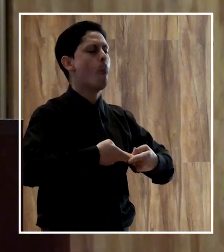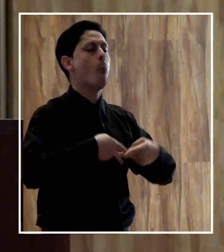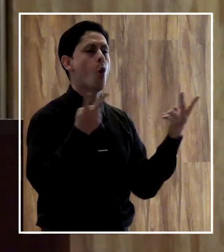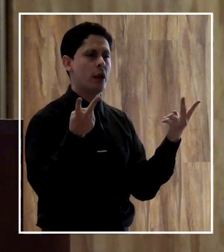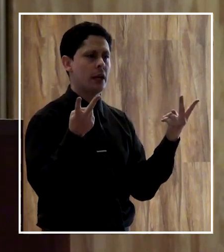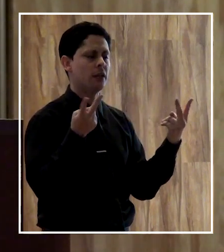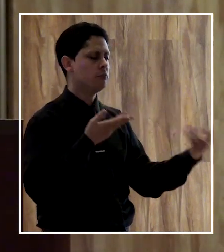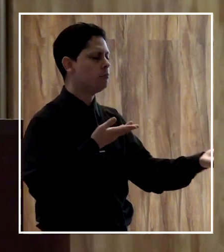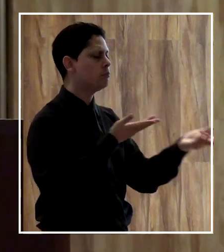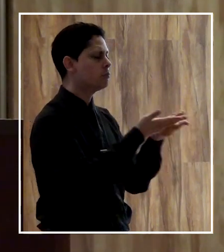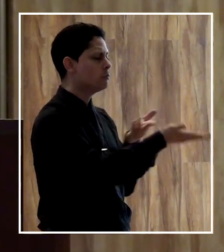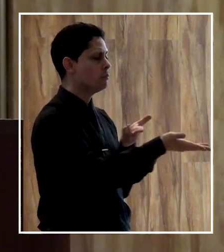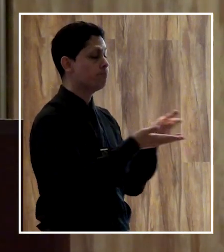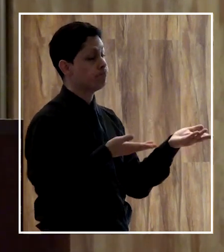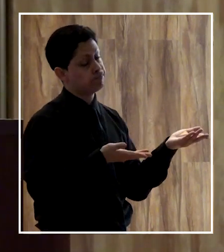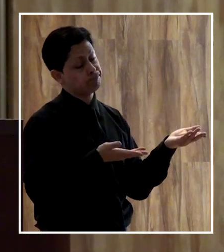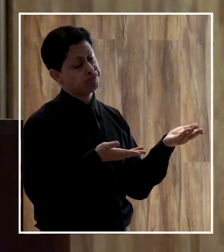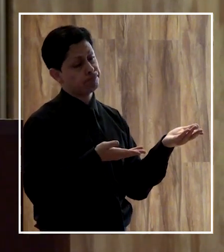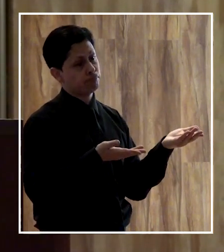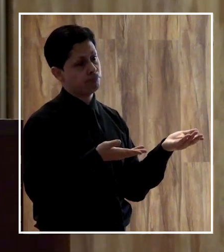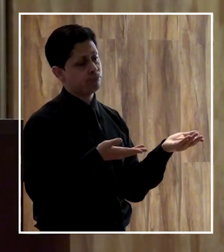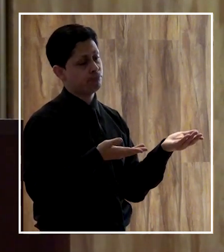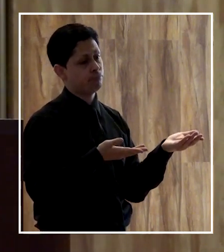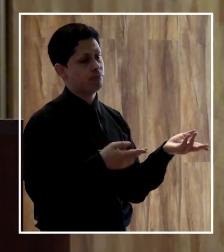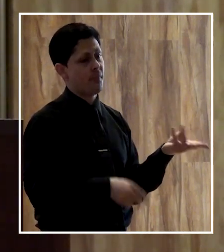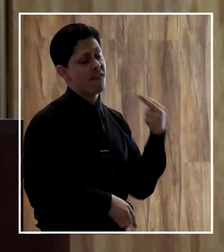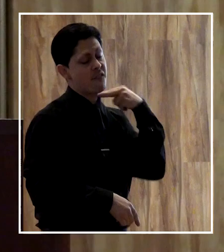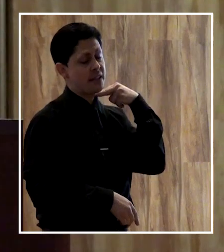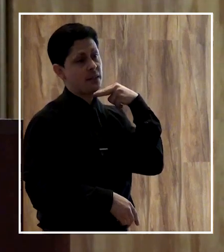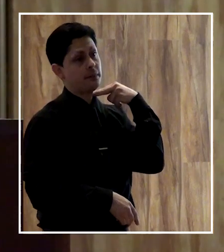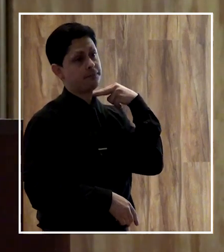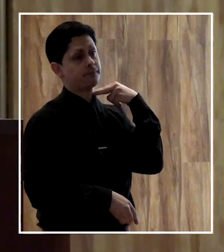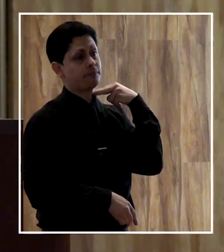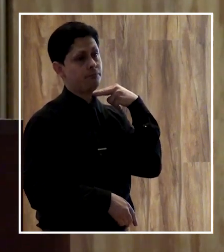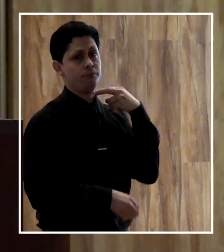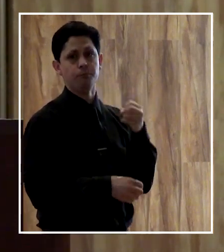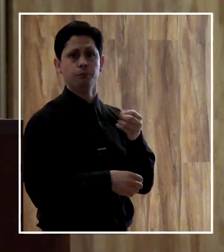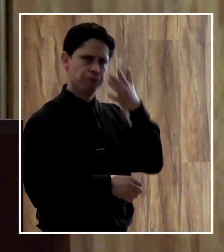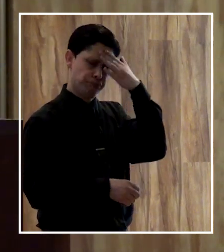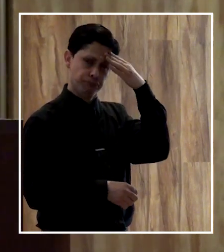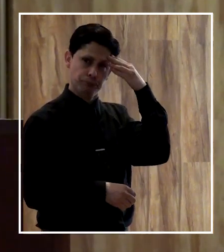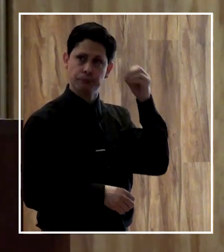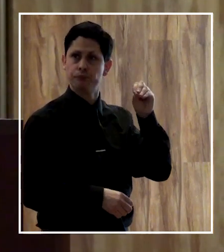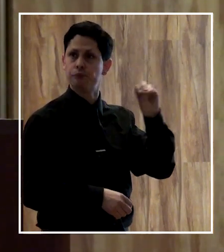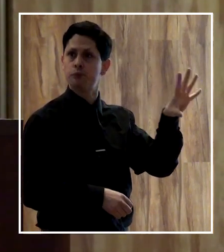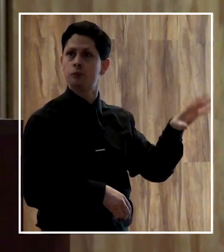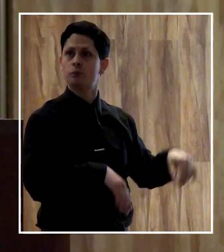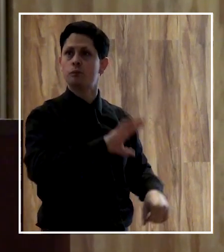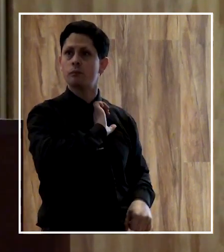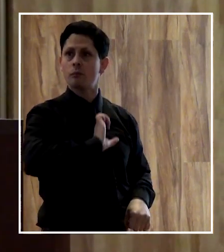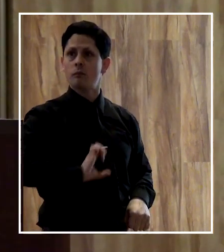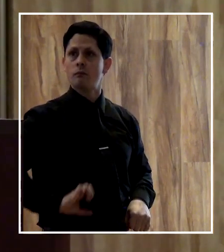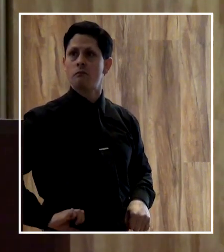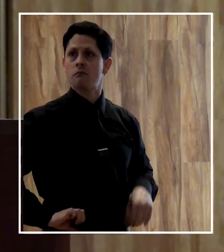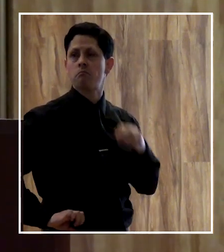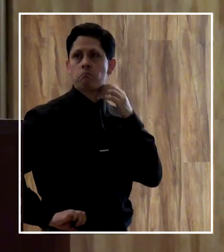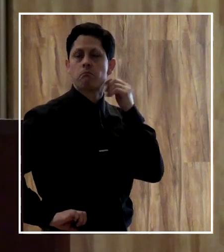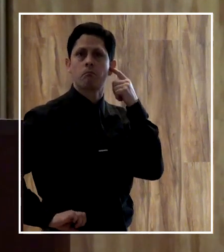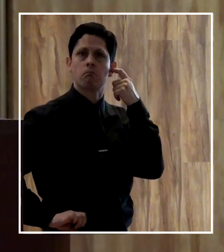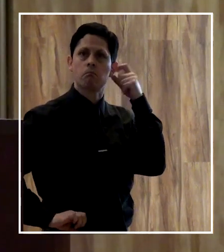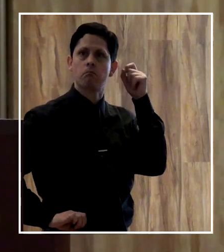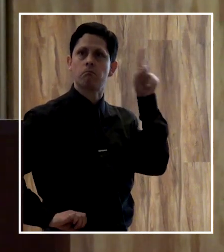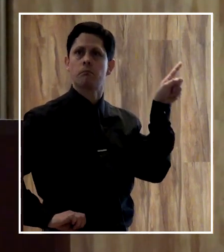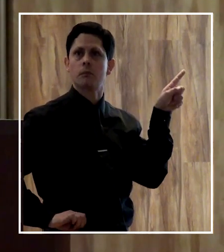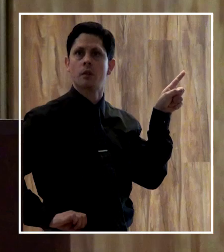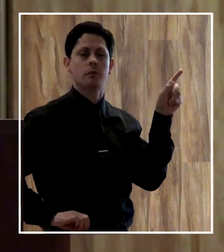educación pública que ha sido víctima muchas veces del abandono del Estado, convirtiendo